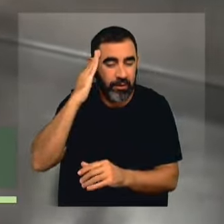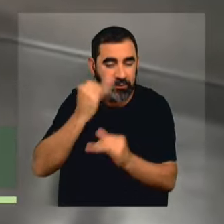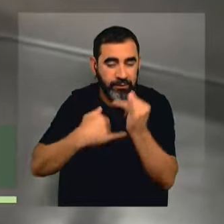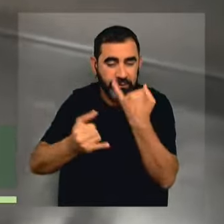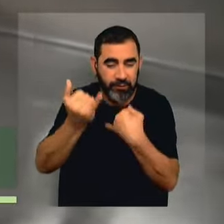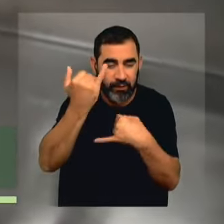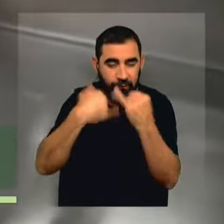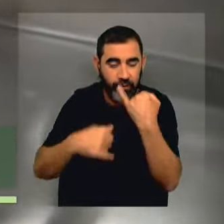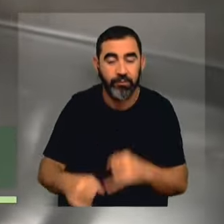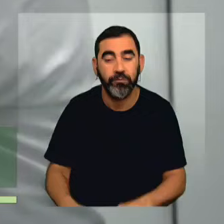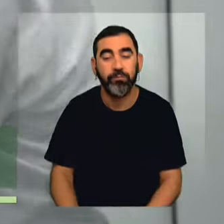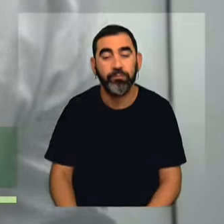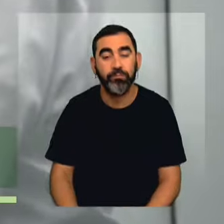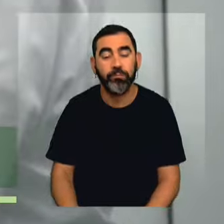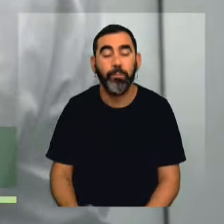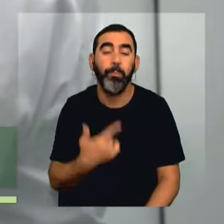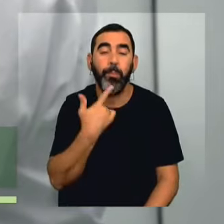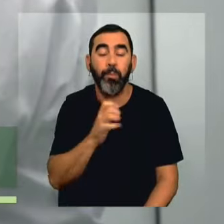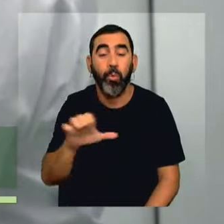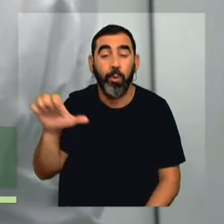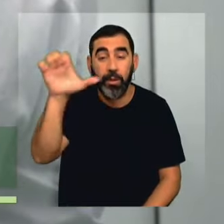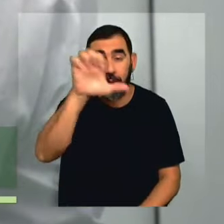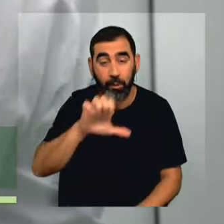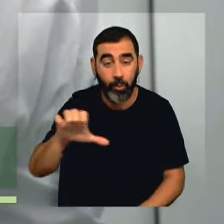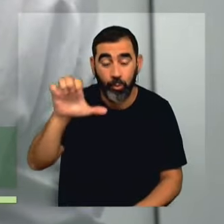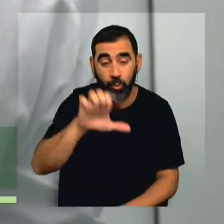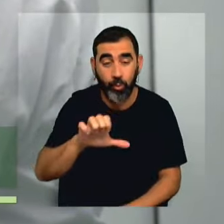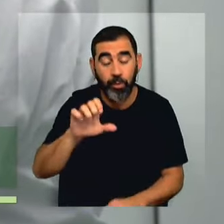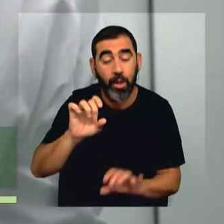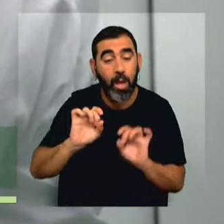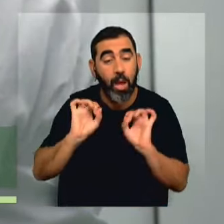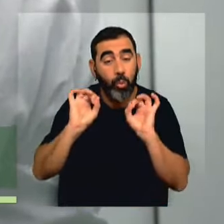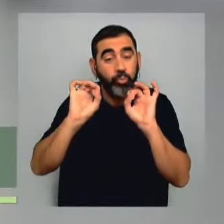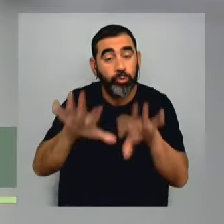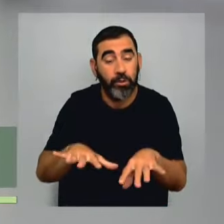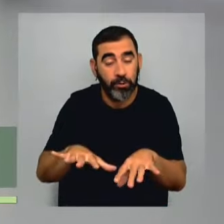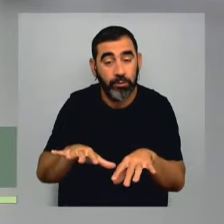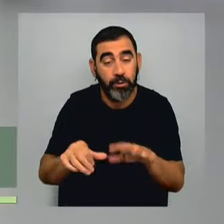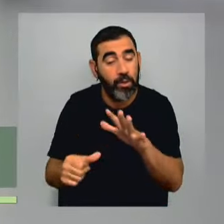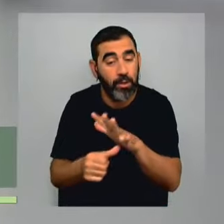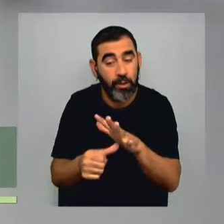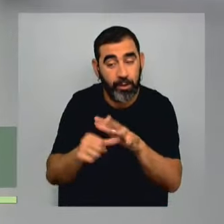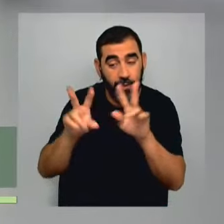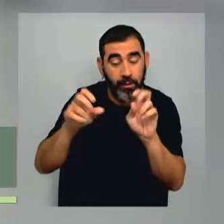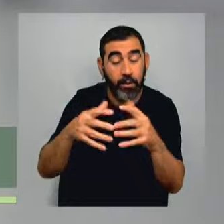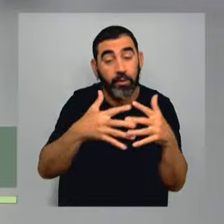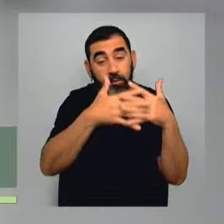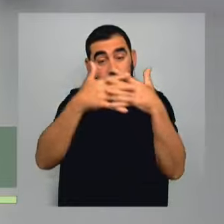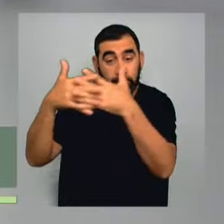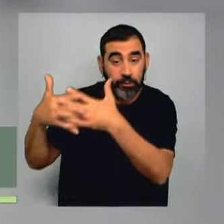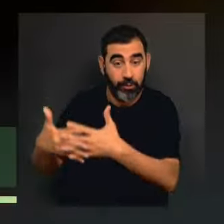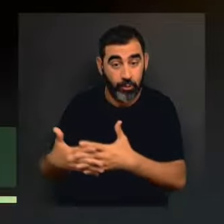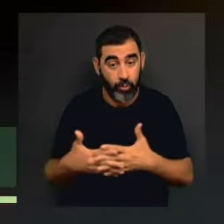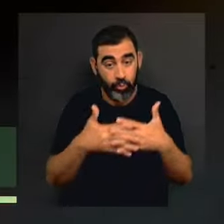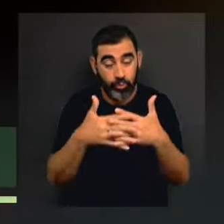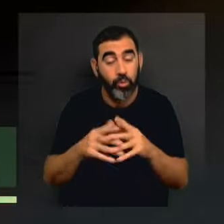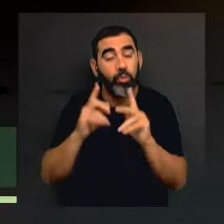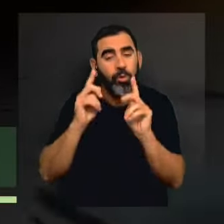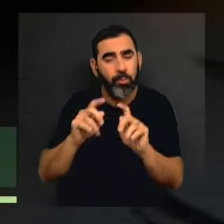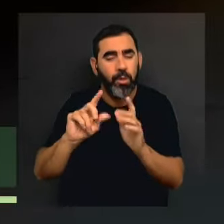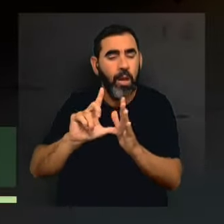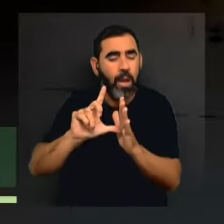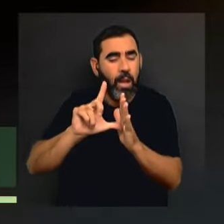información en Europa partes de Europa y Australia están liderando esto Estados Unidos lo ha estado haciendo